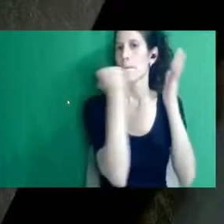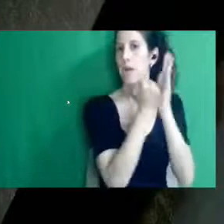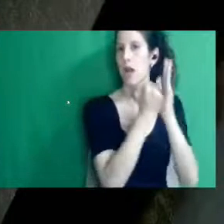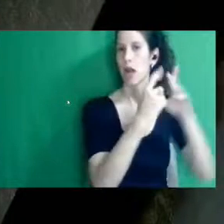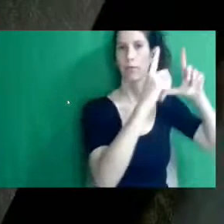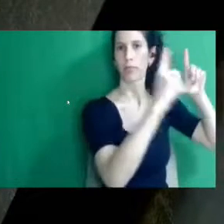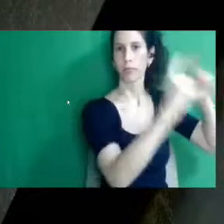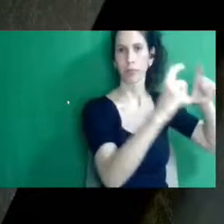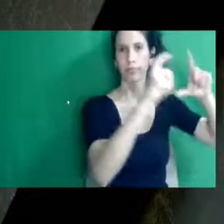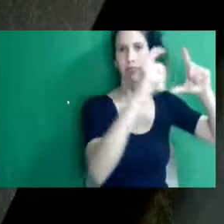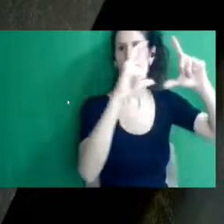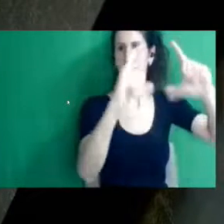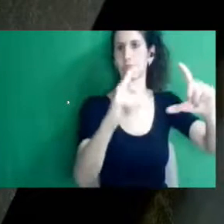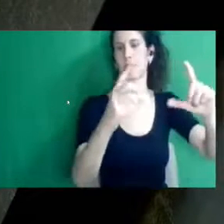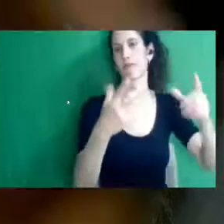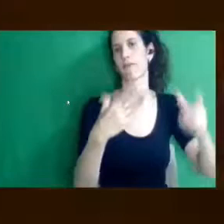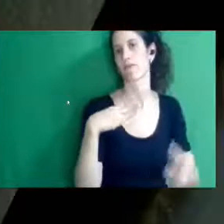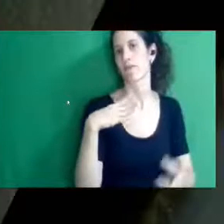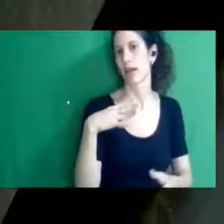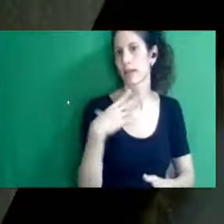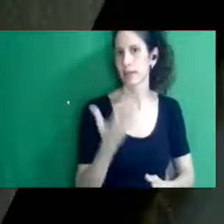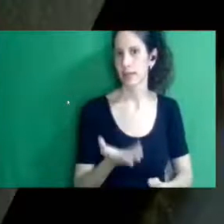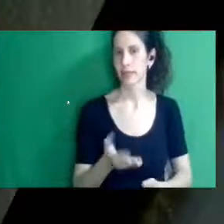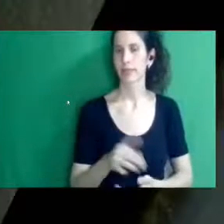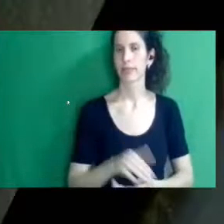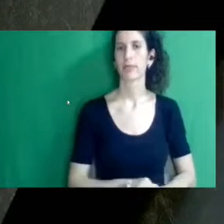también que faltan.